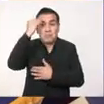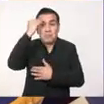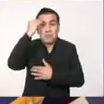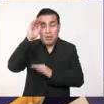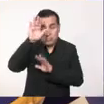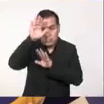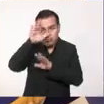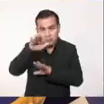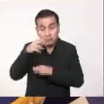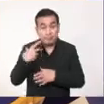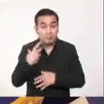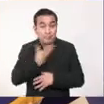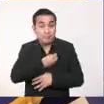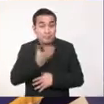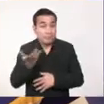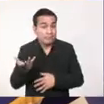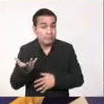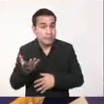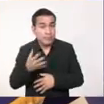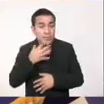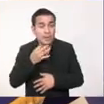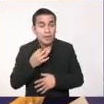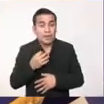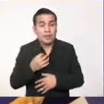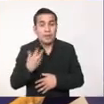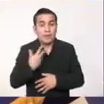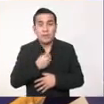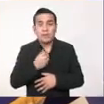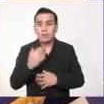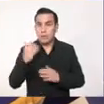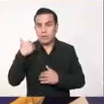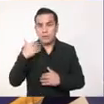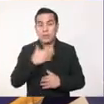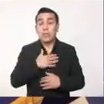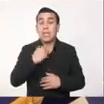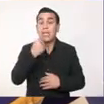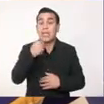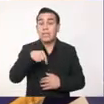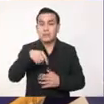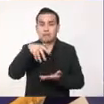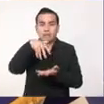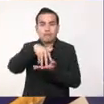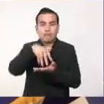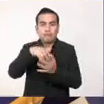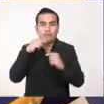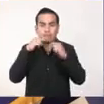Pues nosotros, pues, hay países con reyes, nosotros no. El soberano es el pueblo.